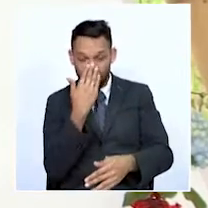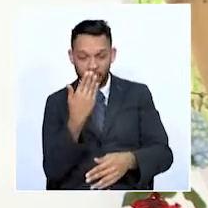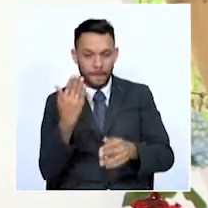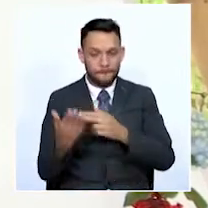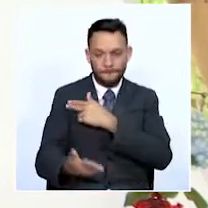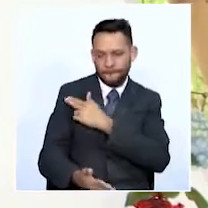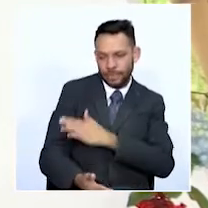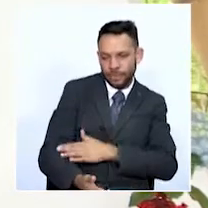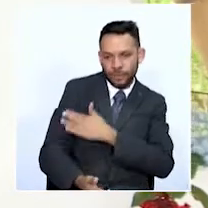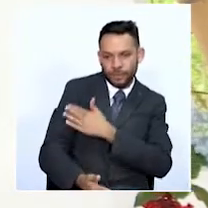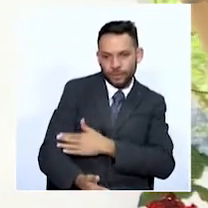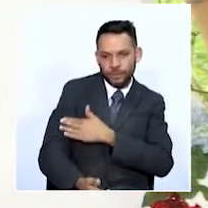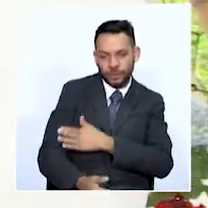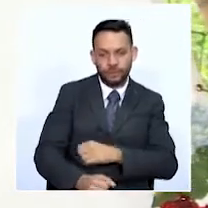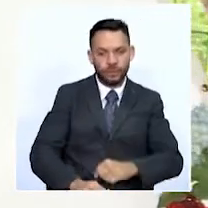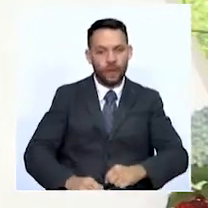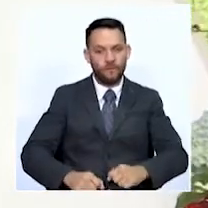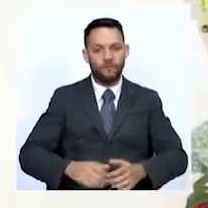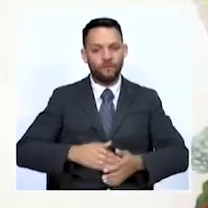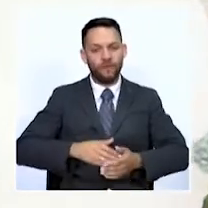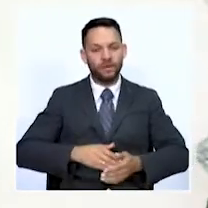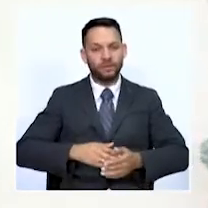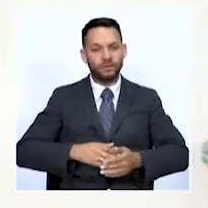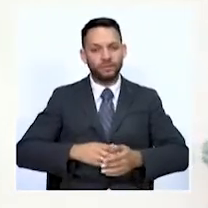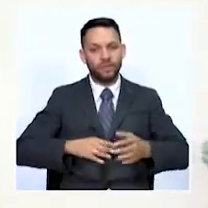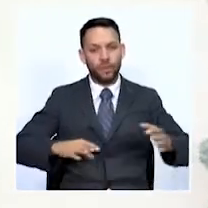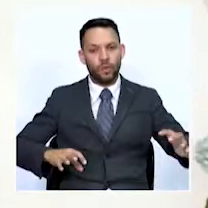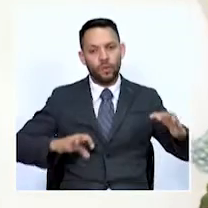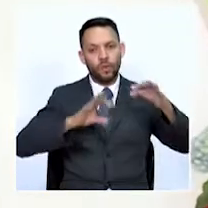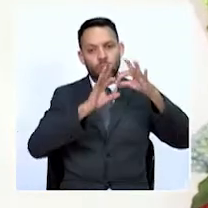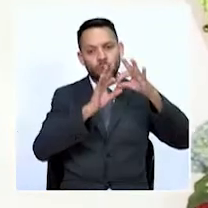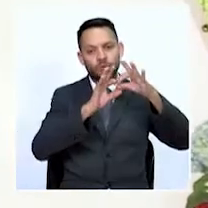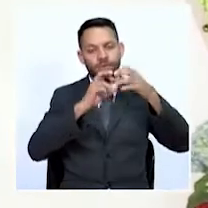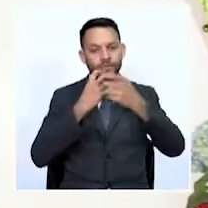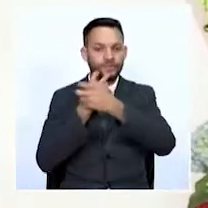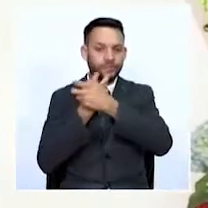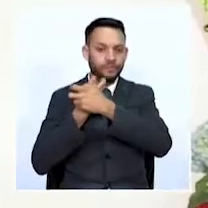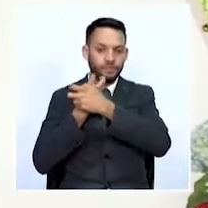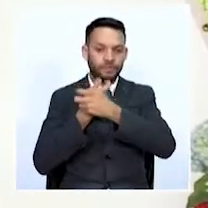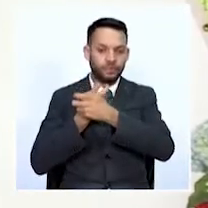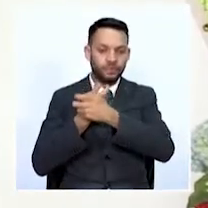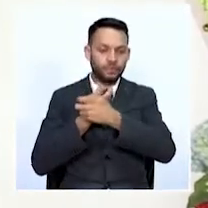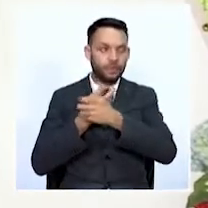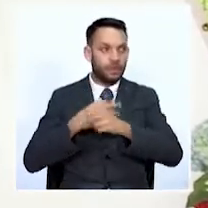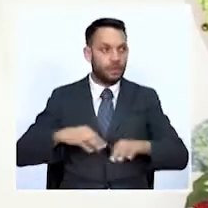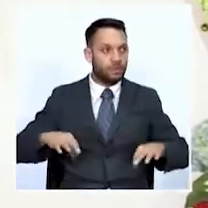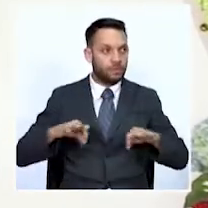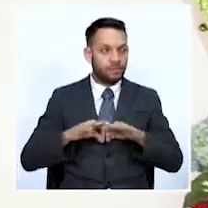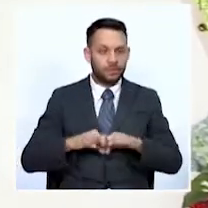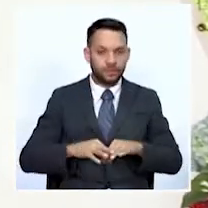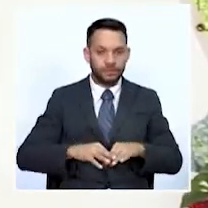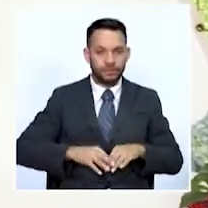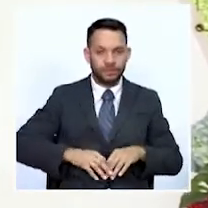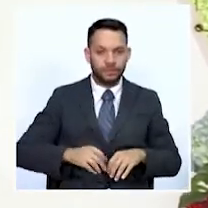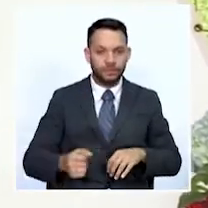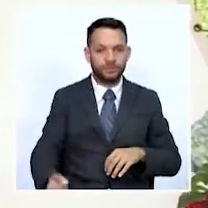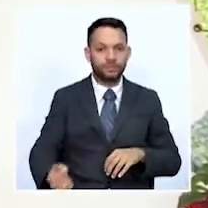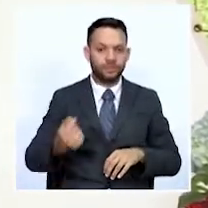da un soporte en el hombro. Entonces, cuando doblamos, y es muy sencillo, doblamos el codo y